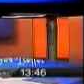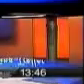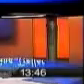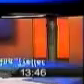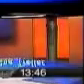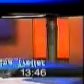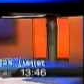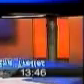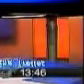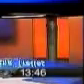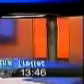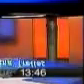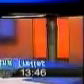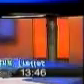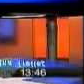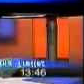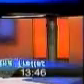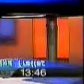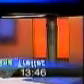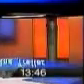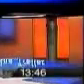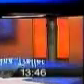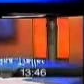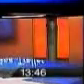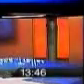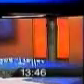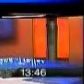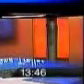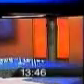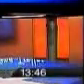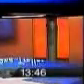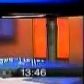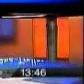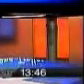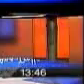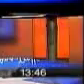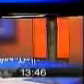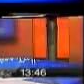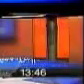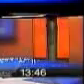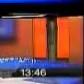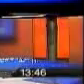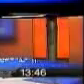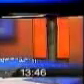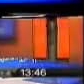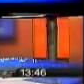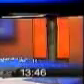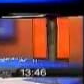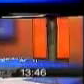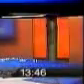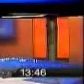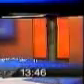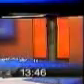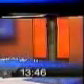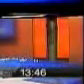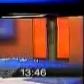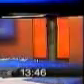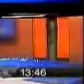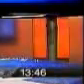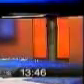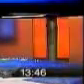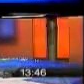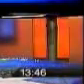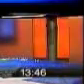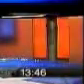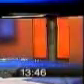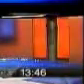ejecución extrajudicial y que se investigue en el ámbito del sistema de inteligencia, pero que sí hubo y absolvió a estos tres. De verdad, muy complicado. Vamos a